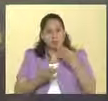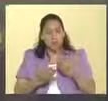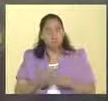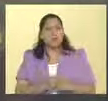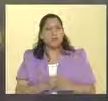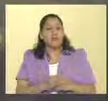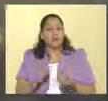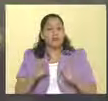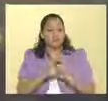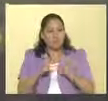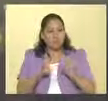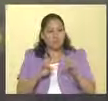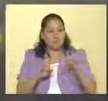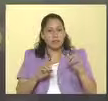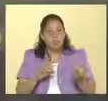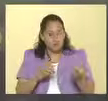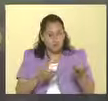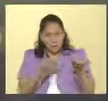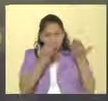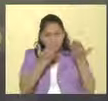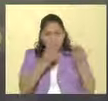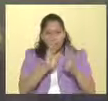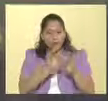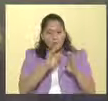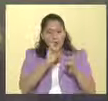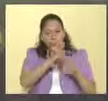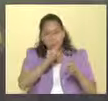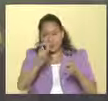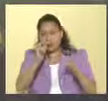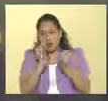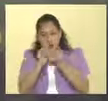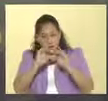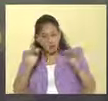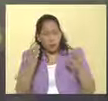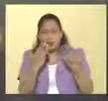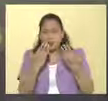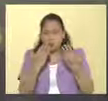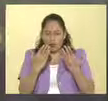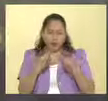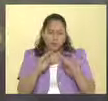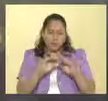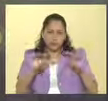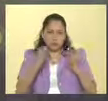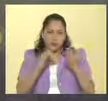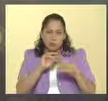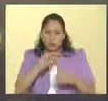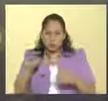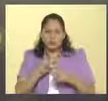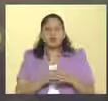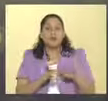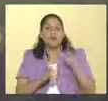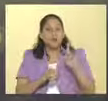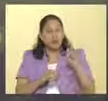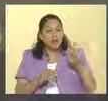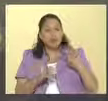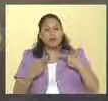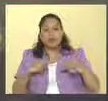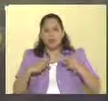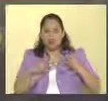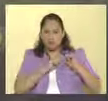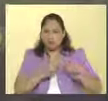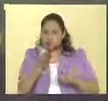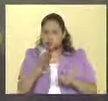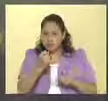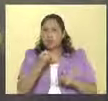sus frutos nunca fueron distribuidos de manera más o menos equitativa, nunca, la verdad es que ese